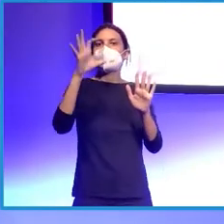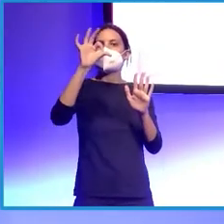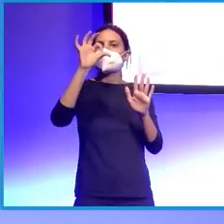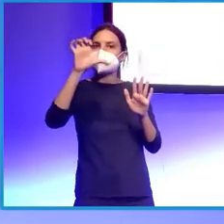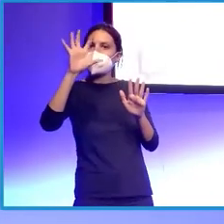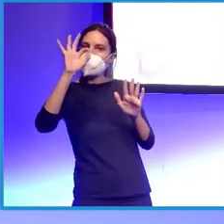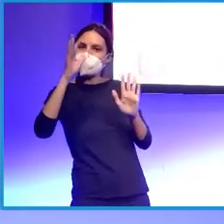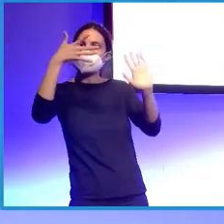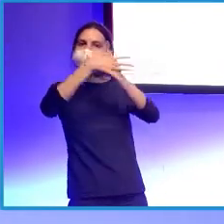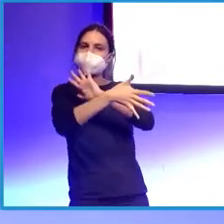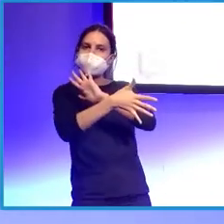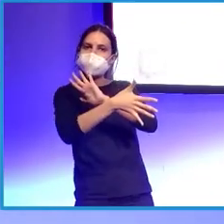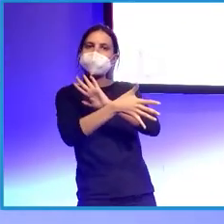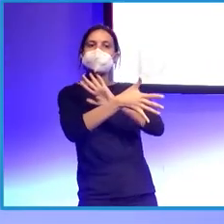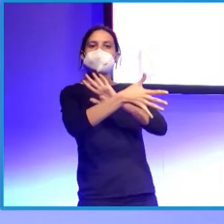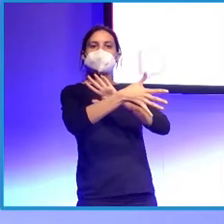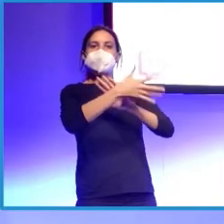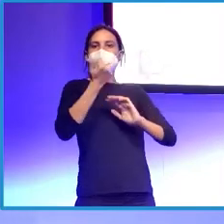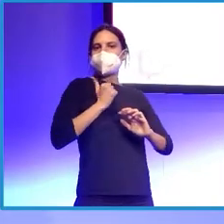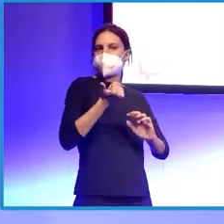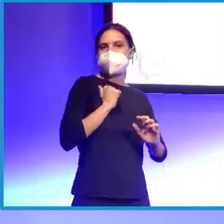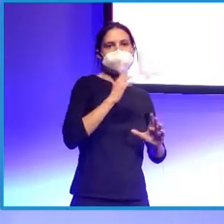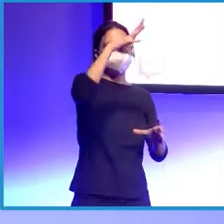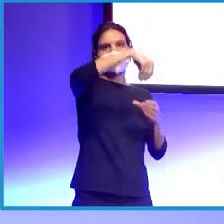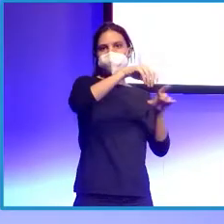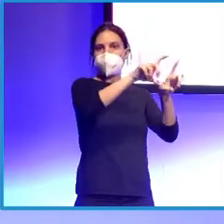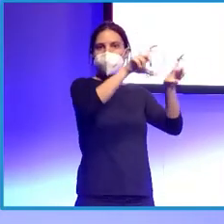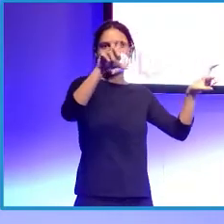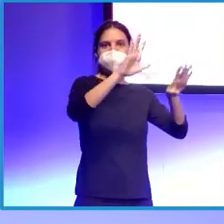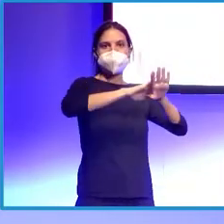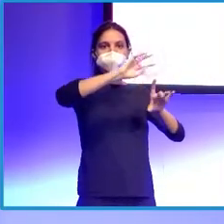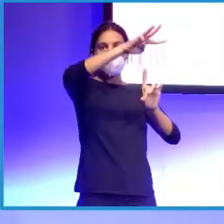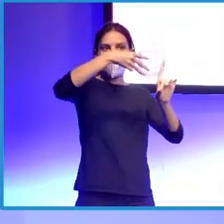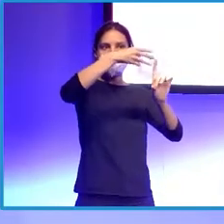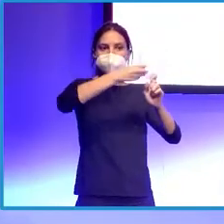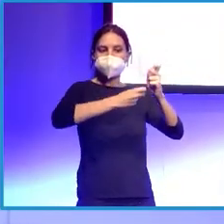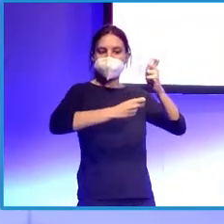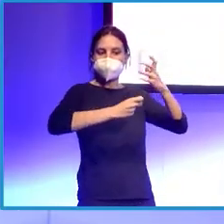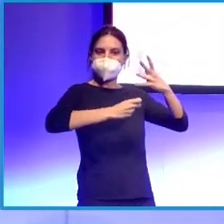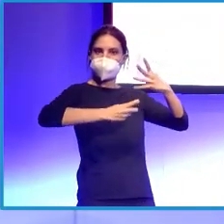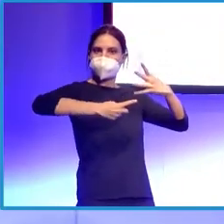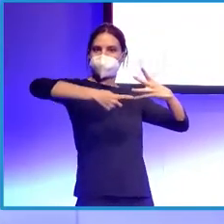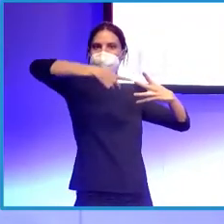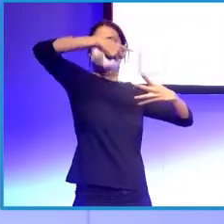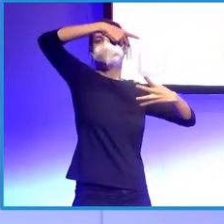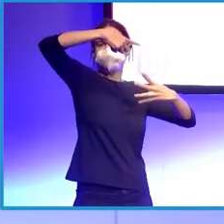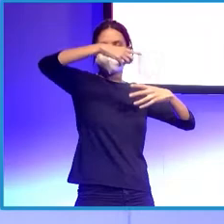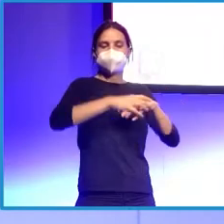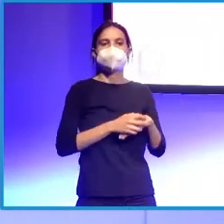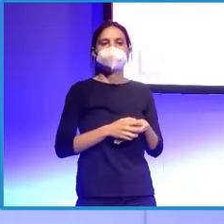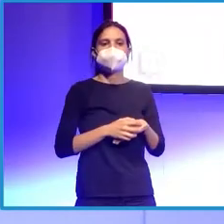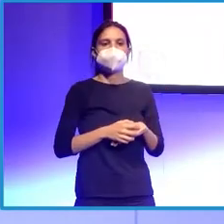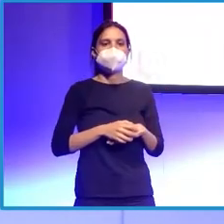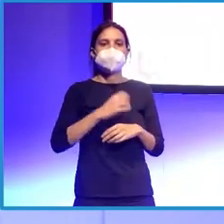rentabilidad en empresas y de hacer lo que realmente hace que suba una web uno de esos pilares en seo es el link building que ahora explicaré